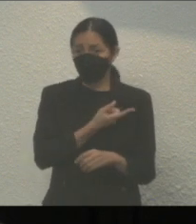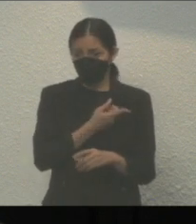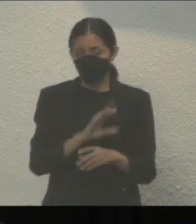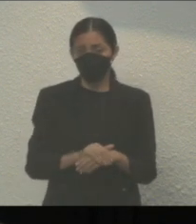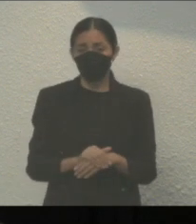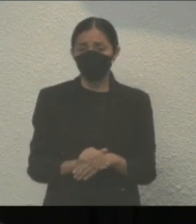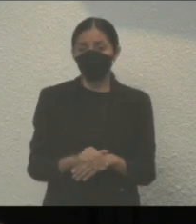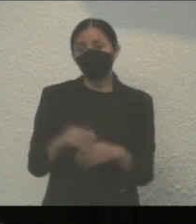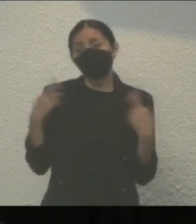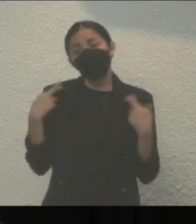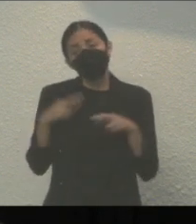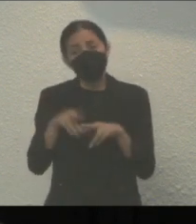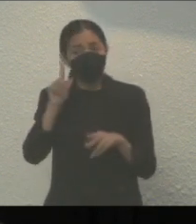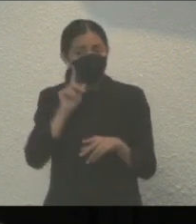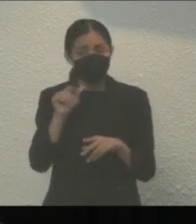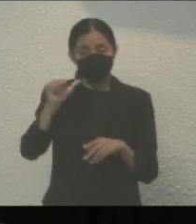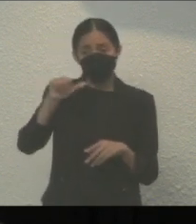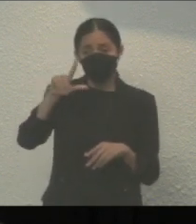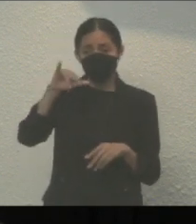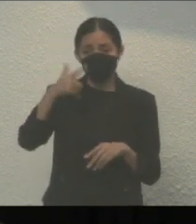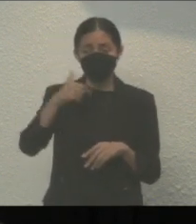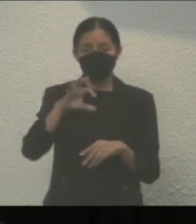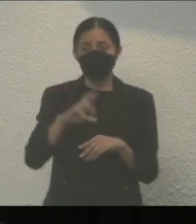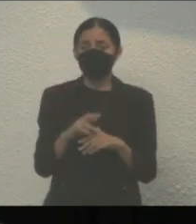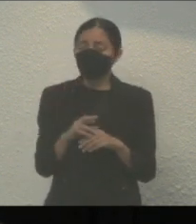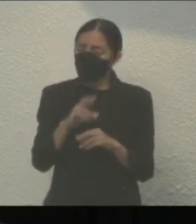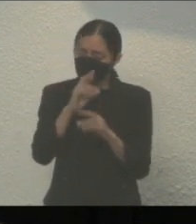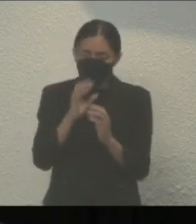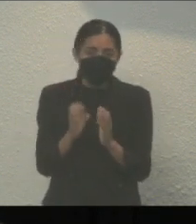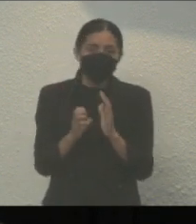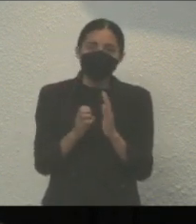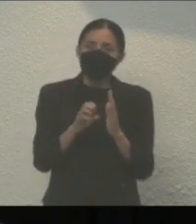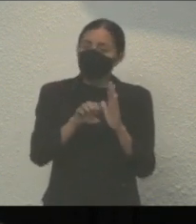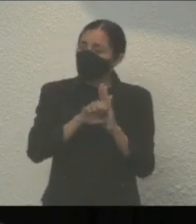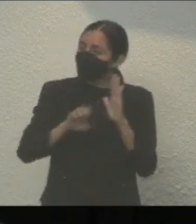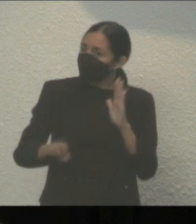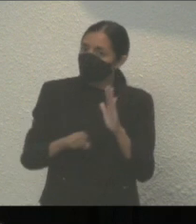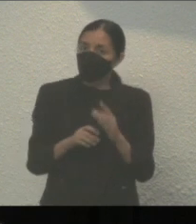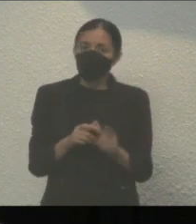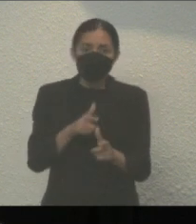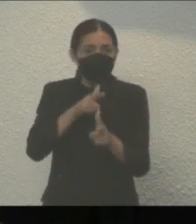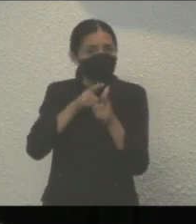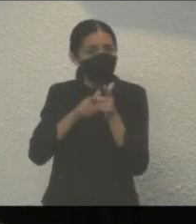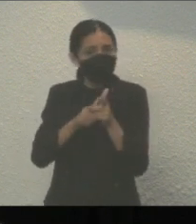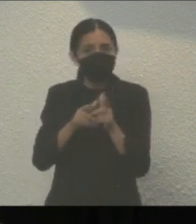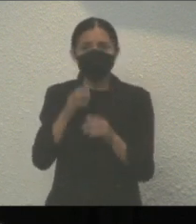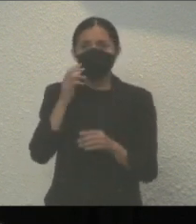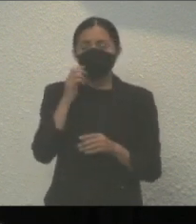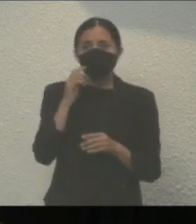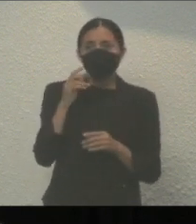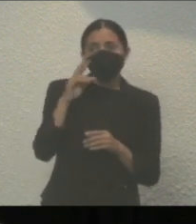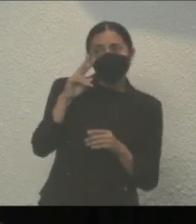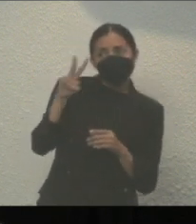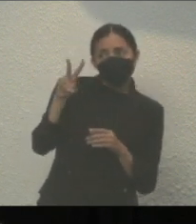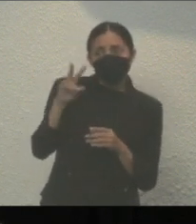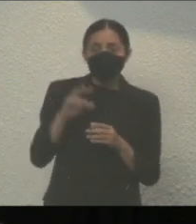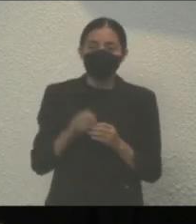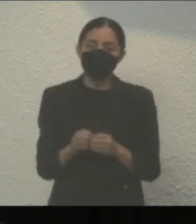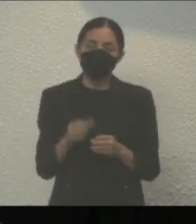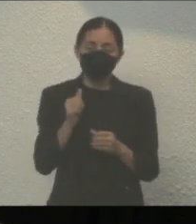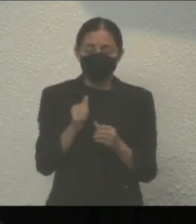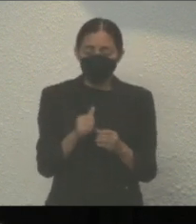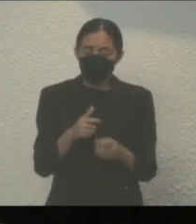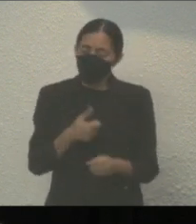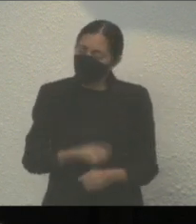Maestra Alejandra Aguirre, es usted un ejemplo a seguir. Es un gusto saludarle y reconocer su